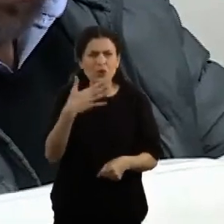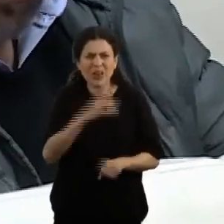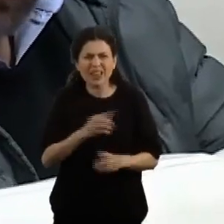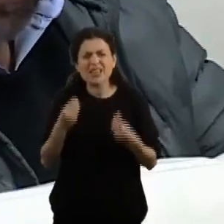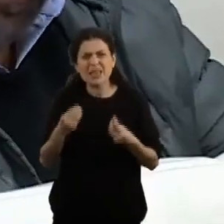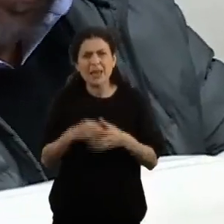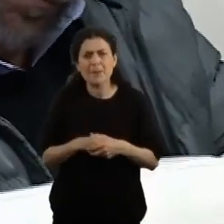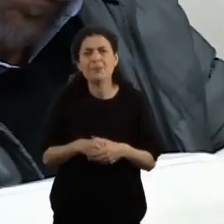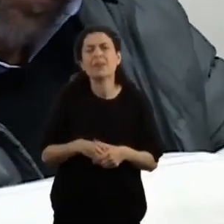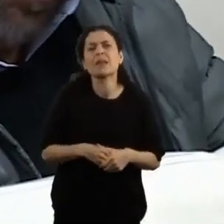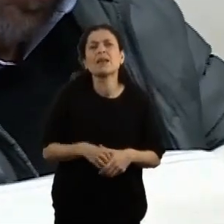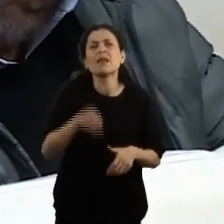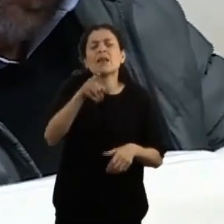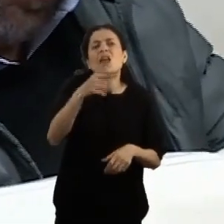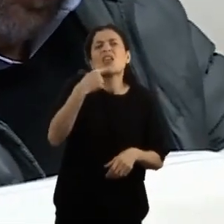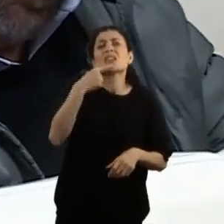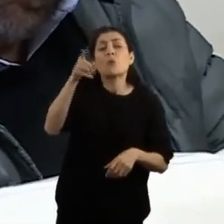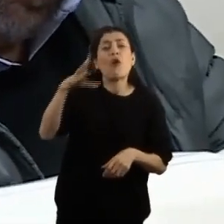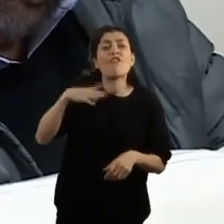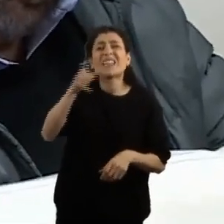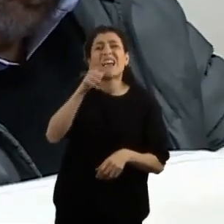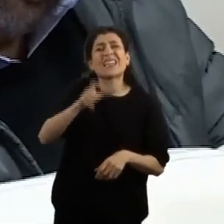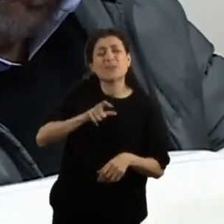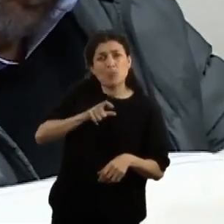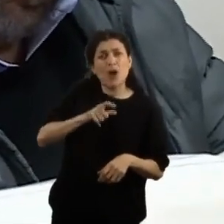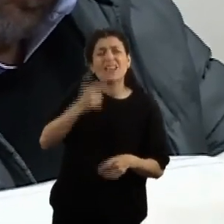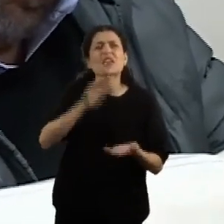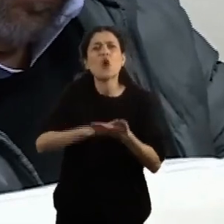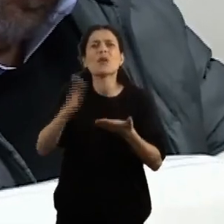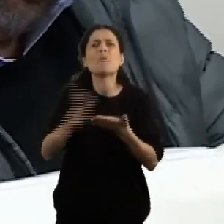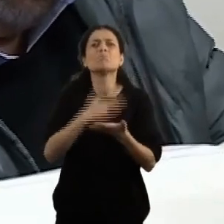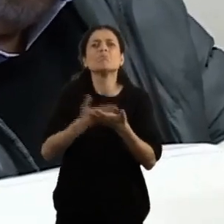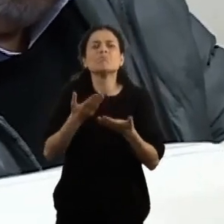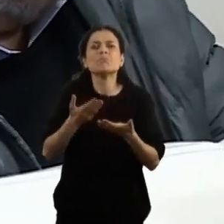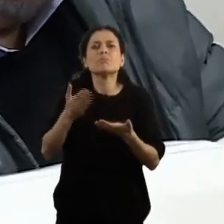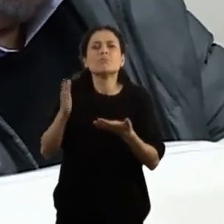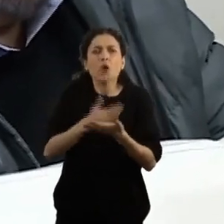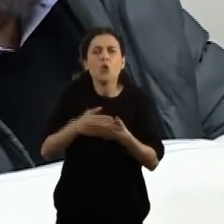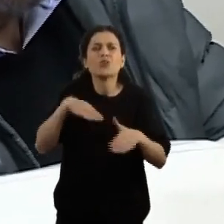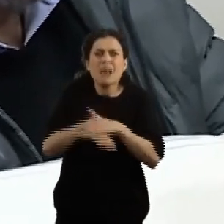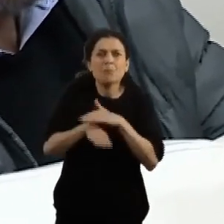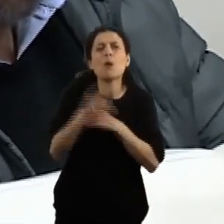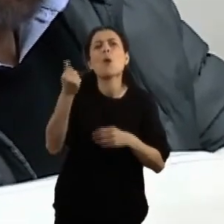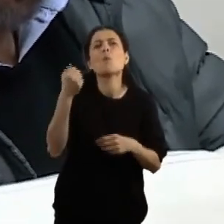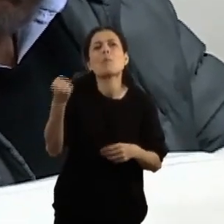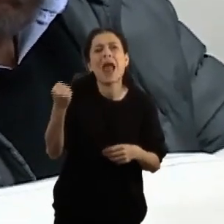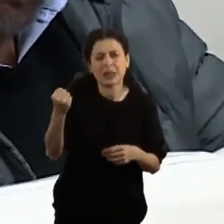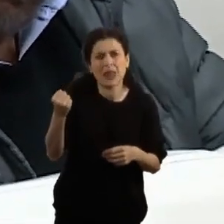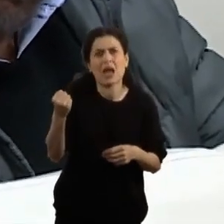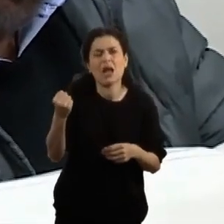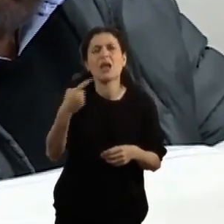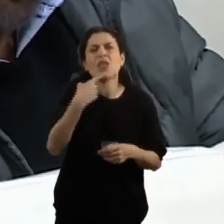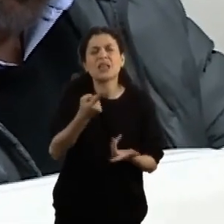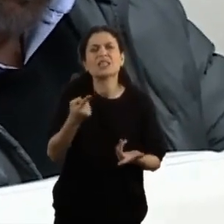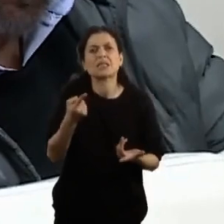contestaste, digamos, cómo se explica la duplicación de la base monetaria cuando el gobierno justamente lo que plantea